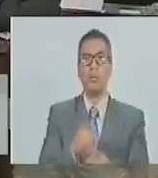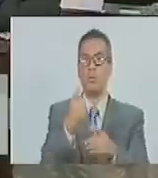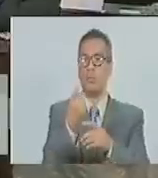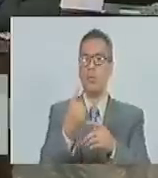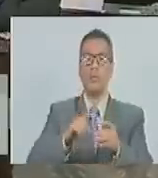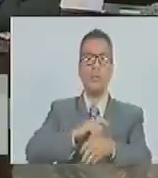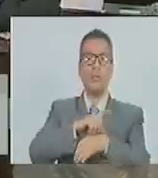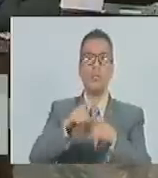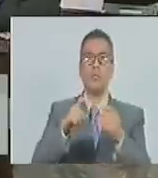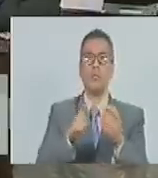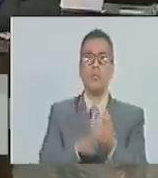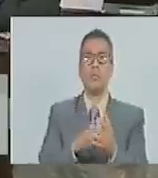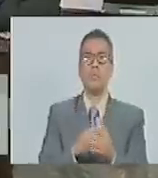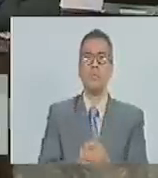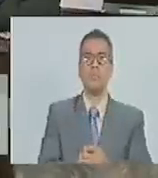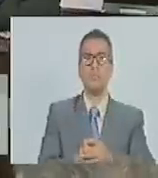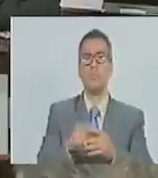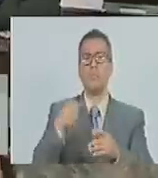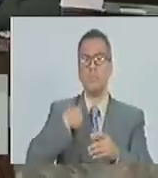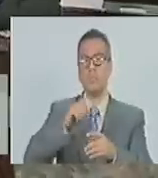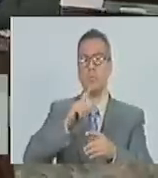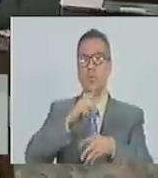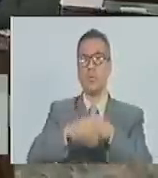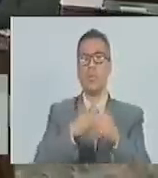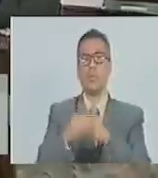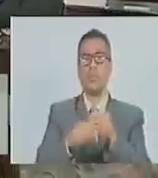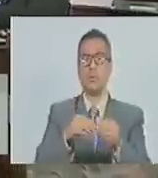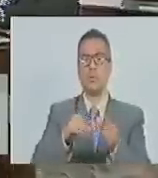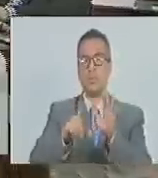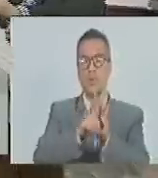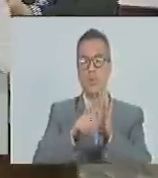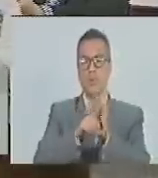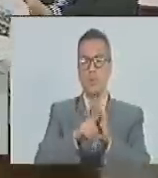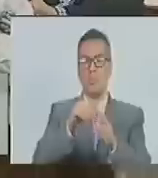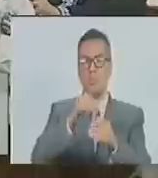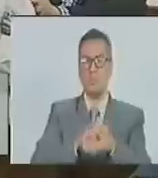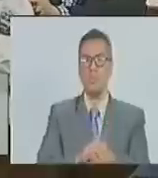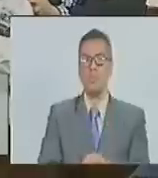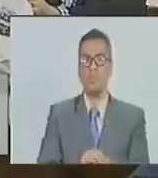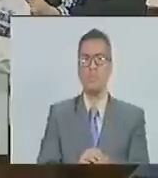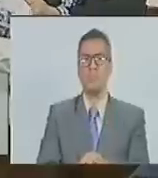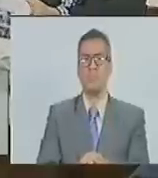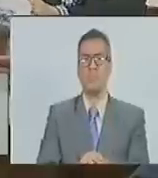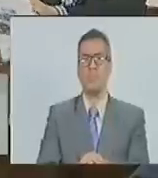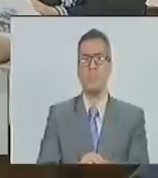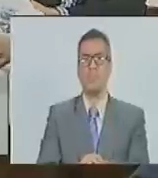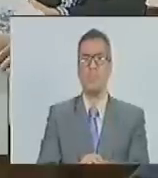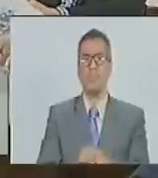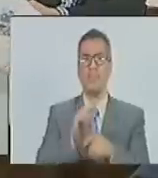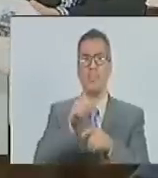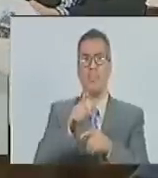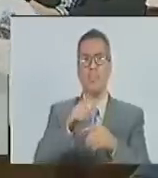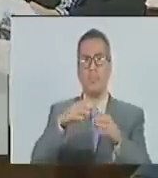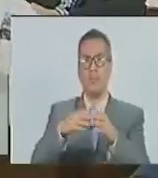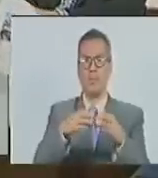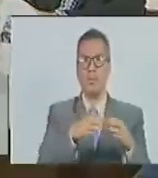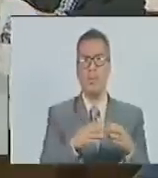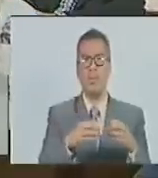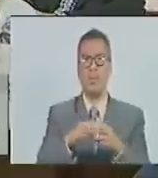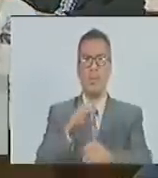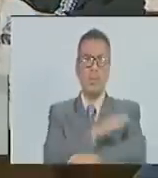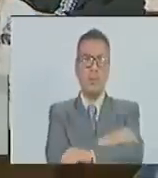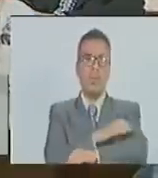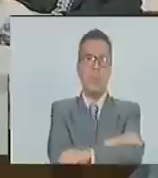absoluta debe ser cubierta, como está establecido por ley, desde esta fracción de